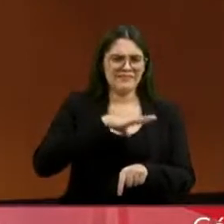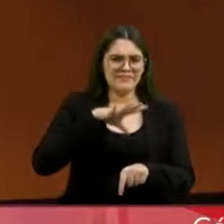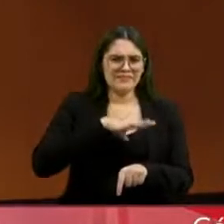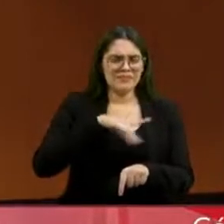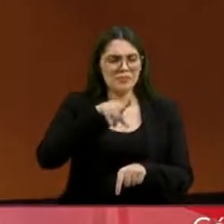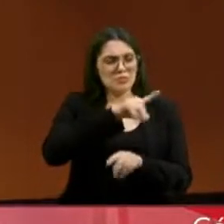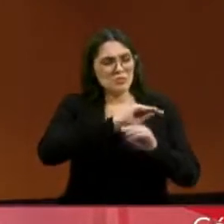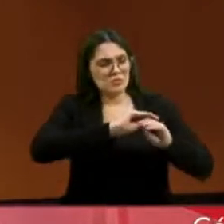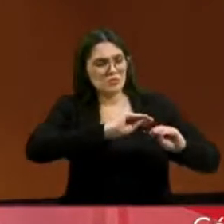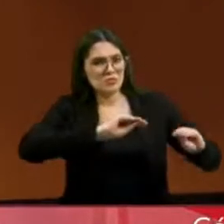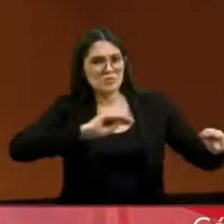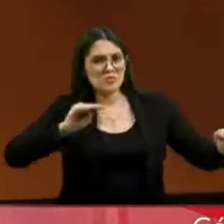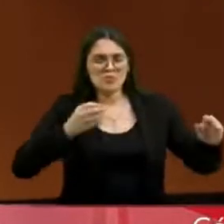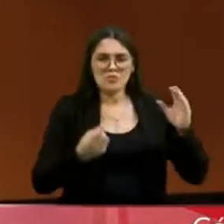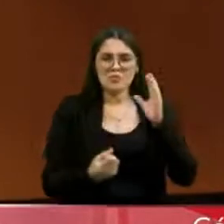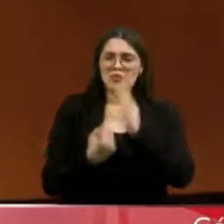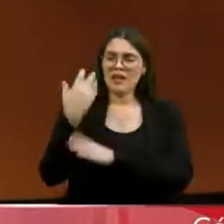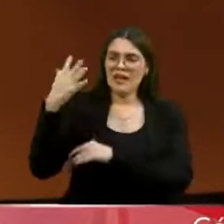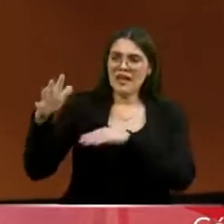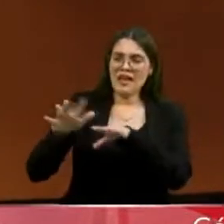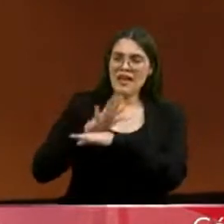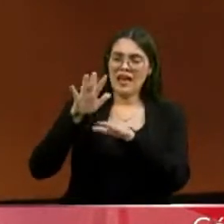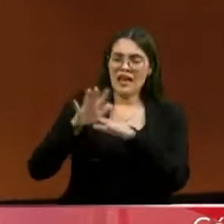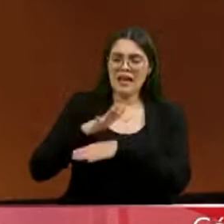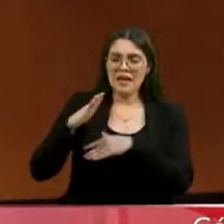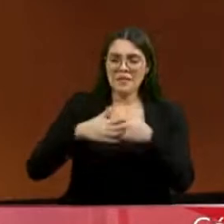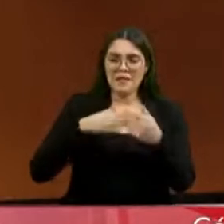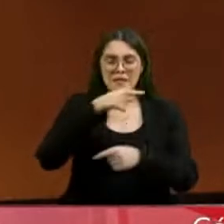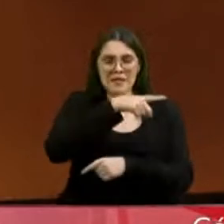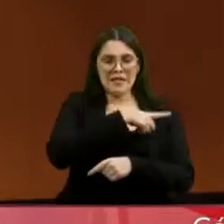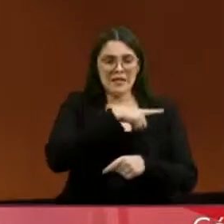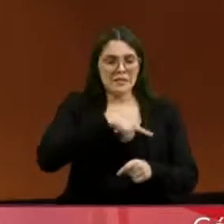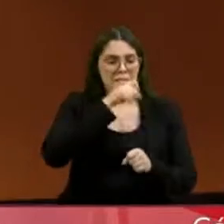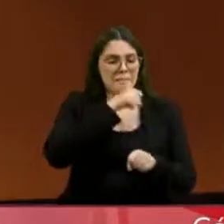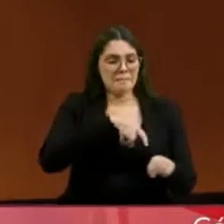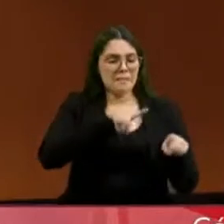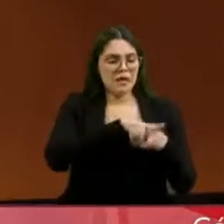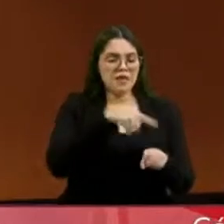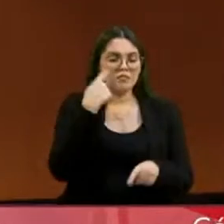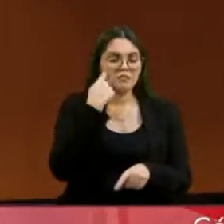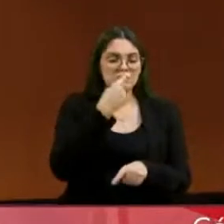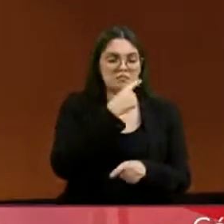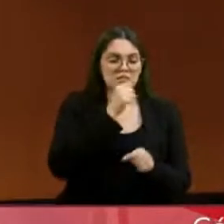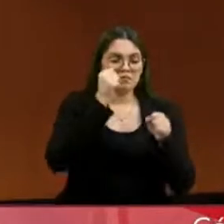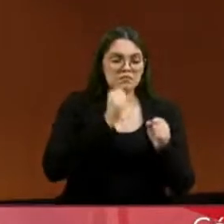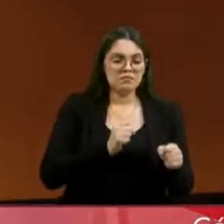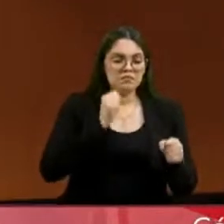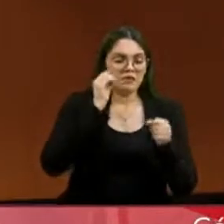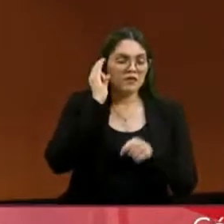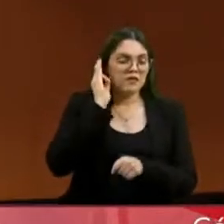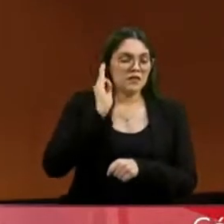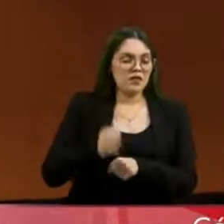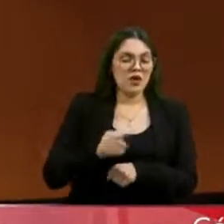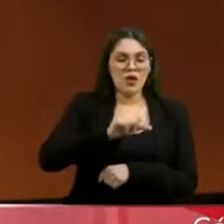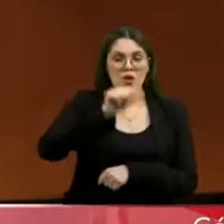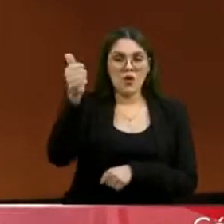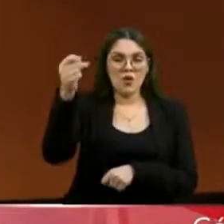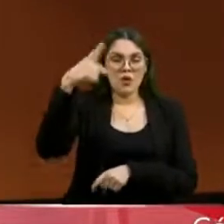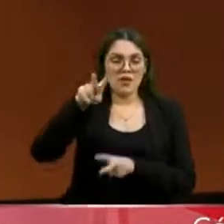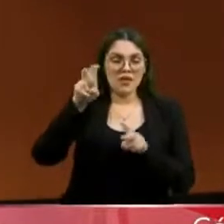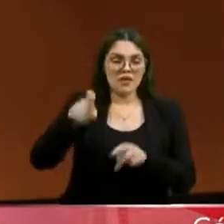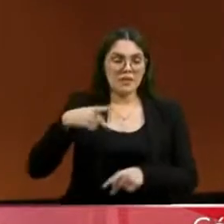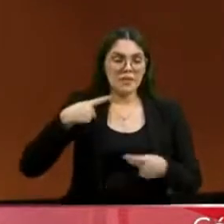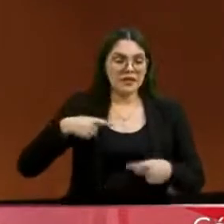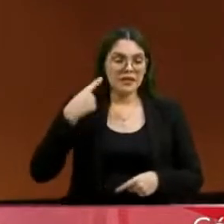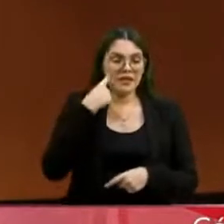la intrascendencia, aquellos mismos se han condenado por haber traicionado a los intereses del